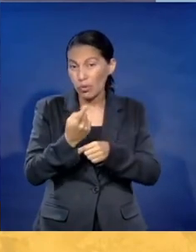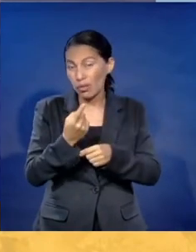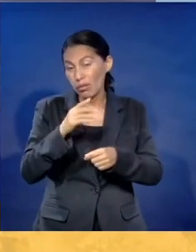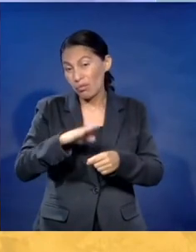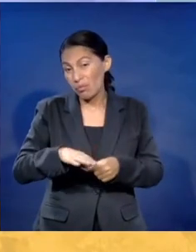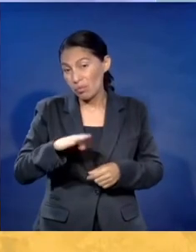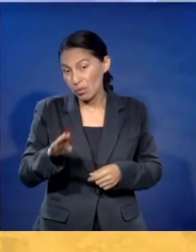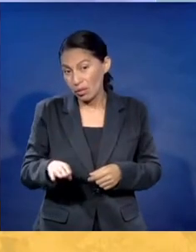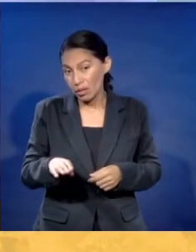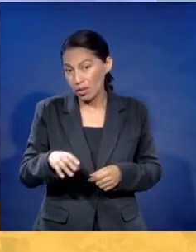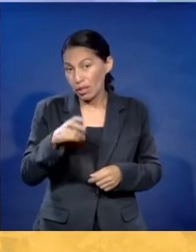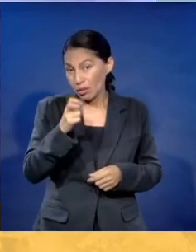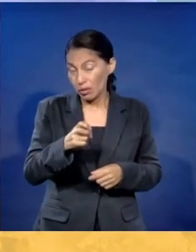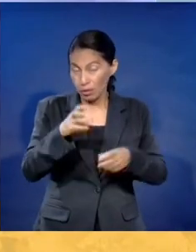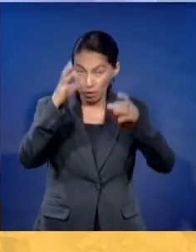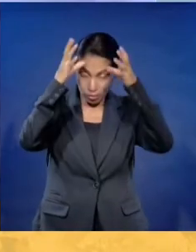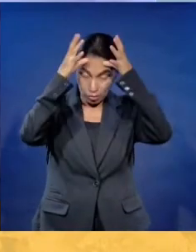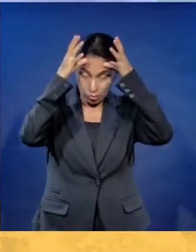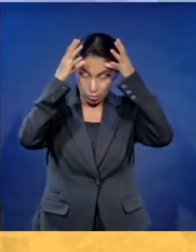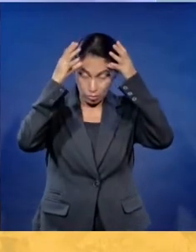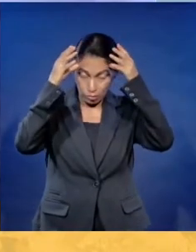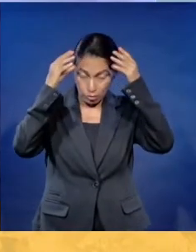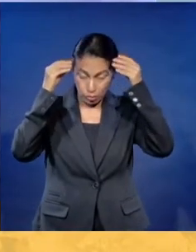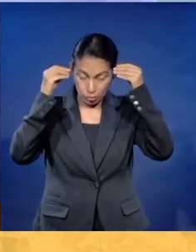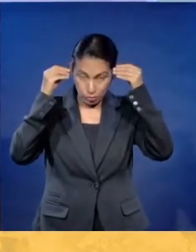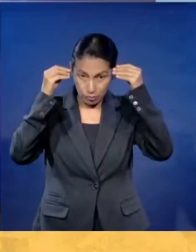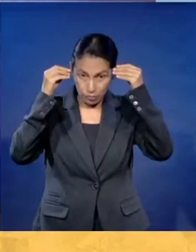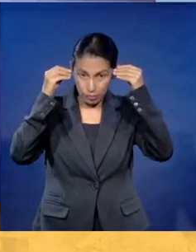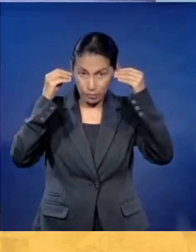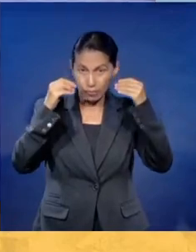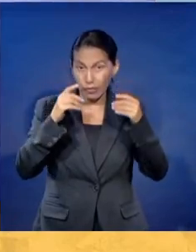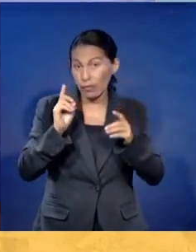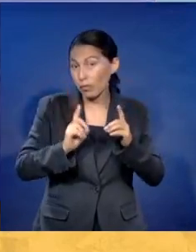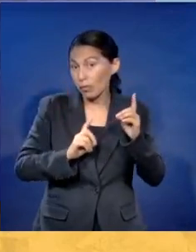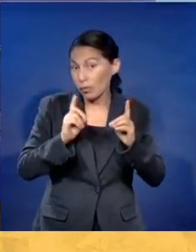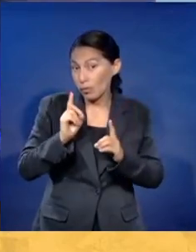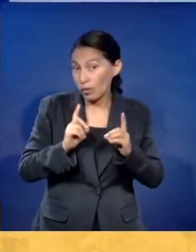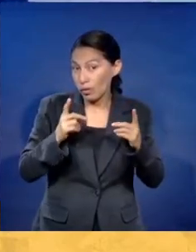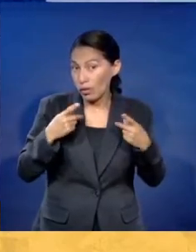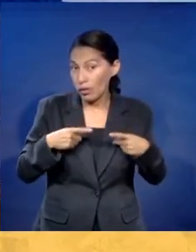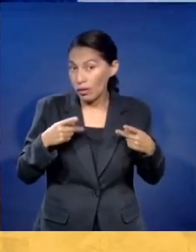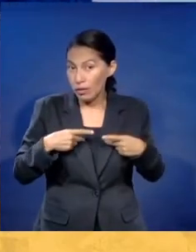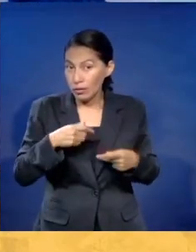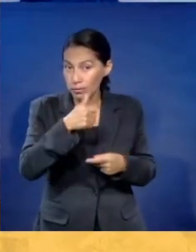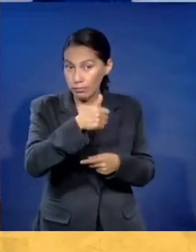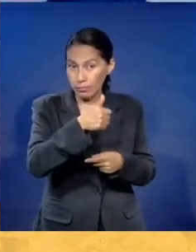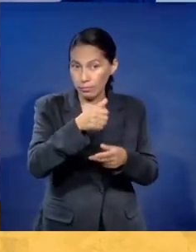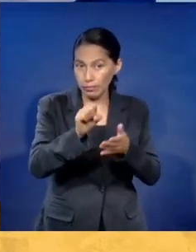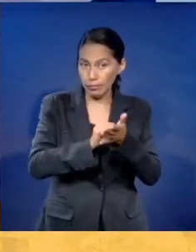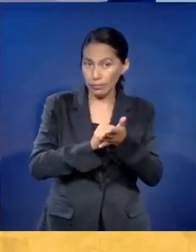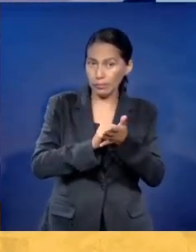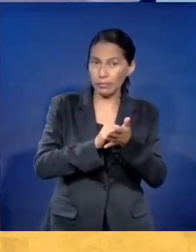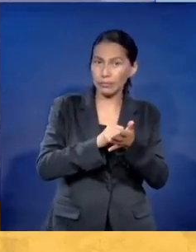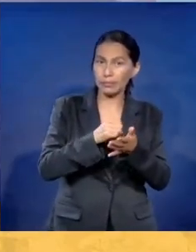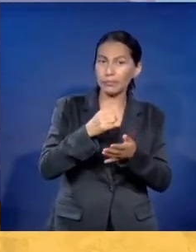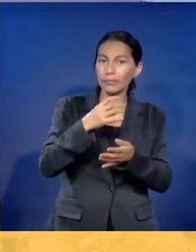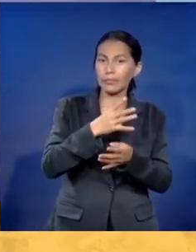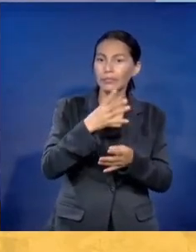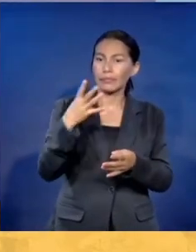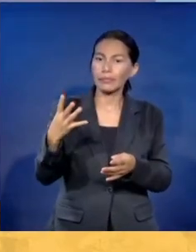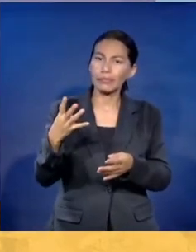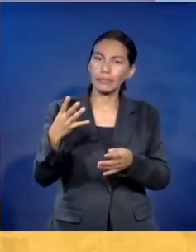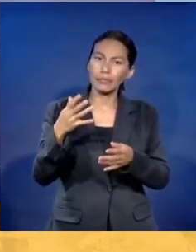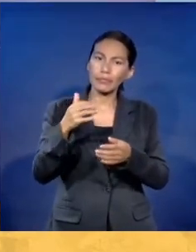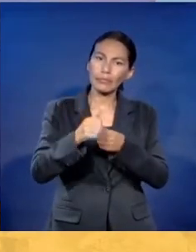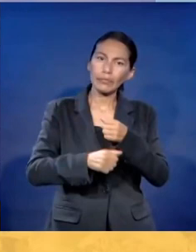a desaparecer en algún momento Y eso va en rangos dependiendo la persona entre seis meses y cuatro años